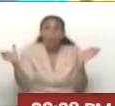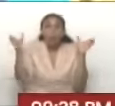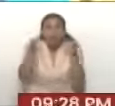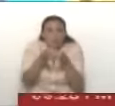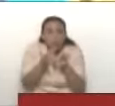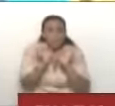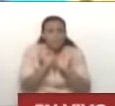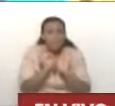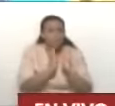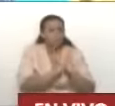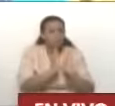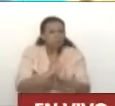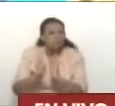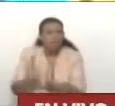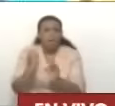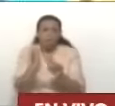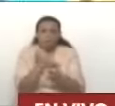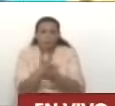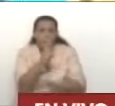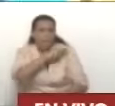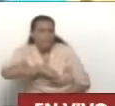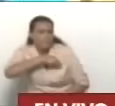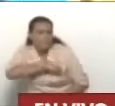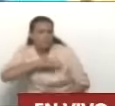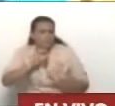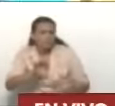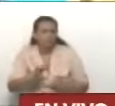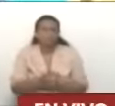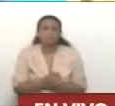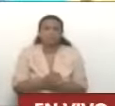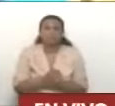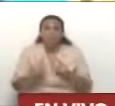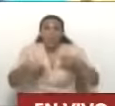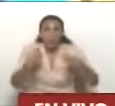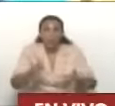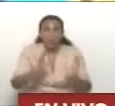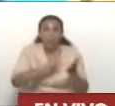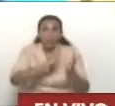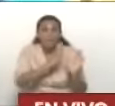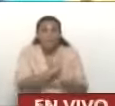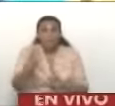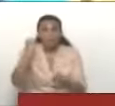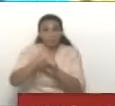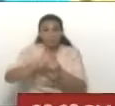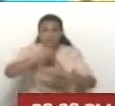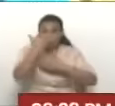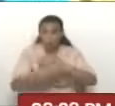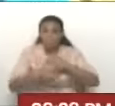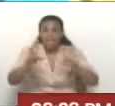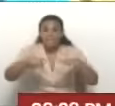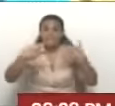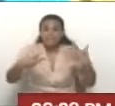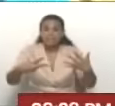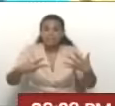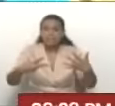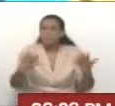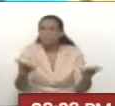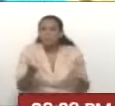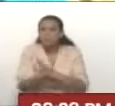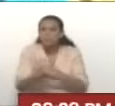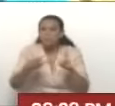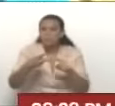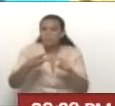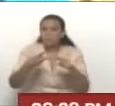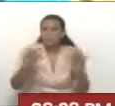bien la misión, la gran misión. Y luego vienen los planes de acción. El séptimo vértice